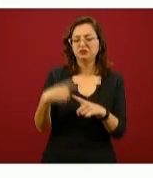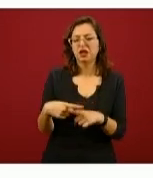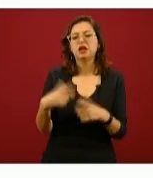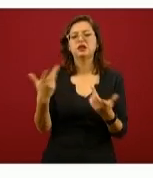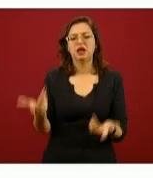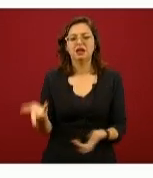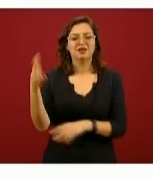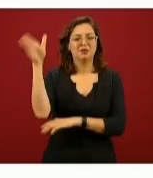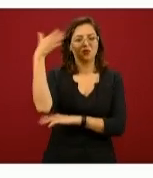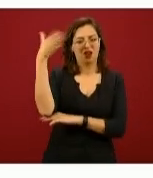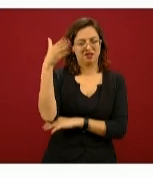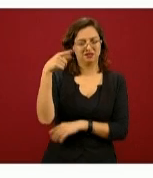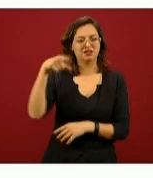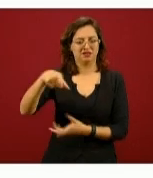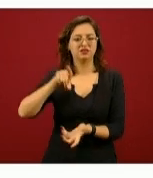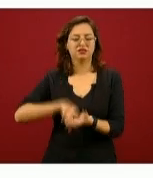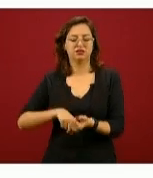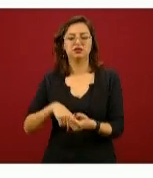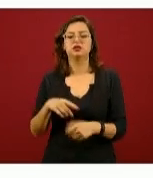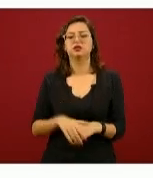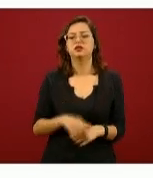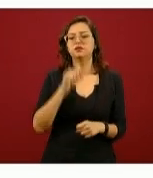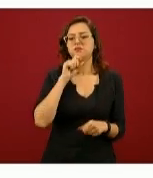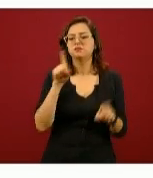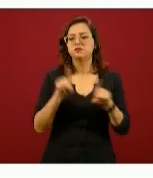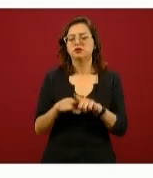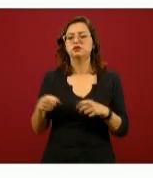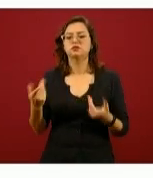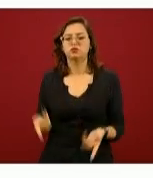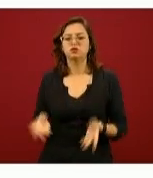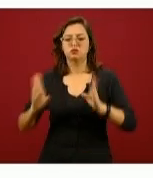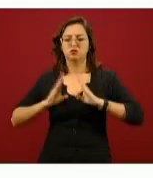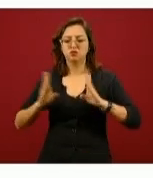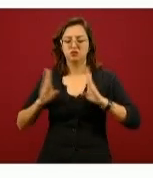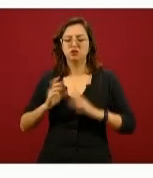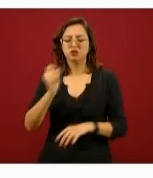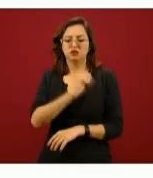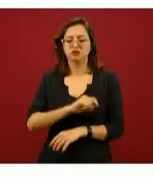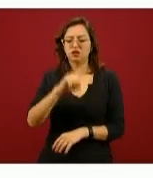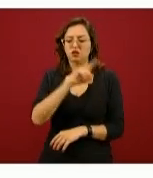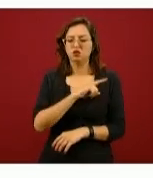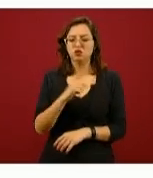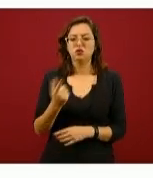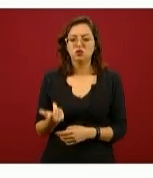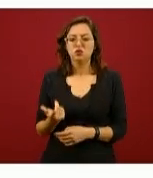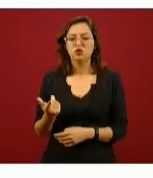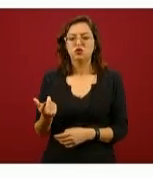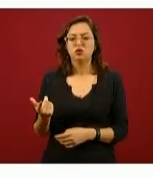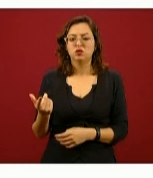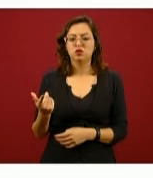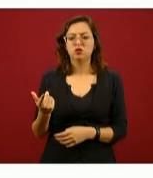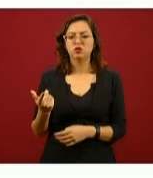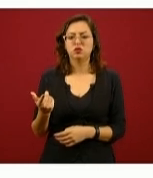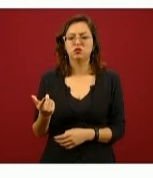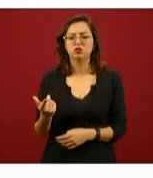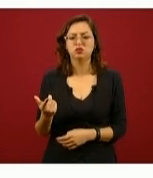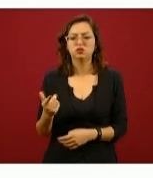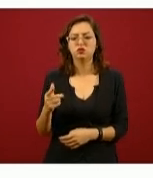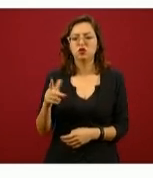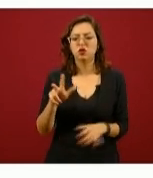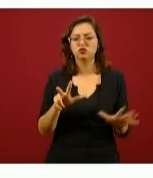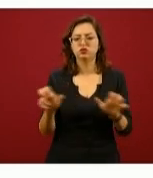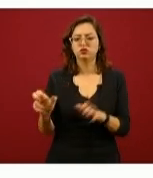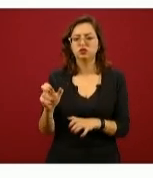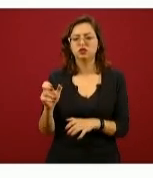paramédico, las tropas de sanidad 8,152, que es el personal que apoya toda esta